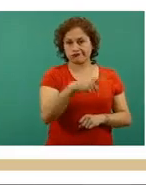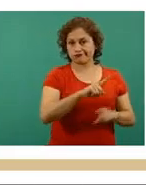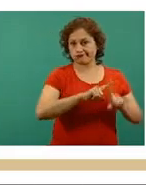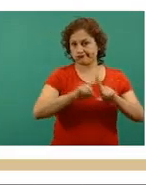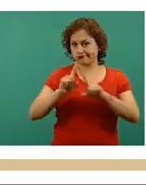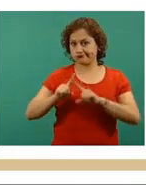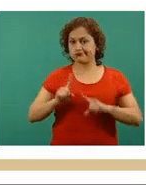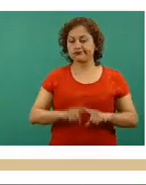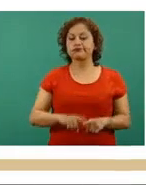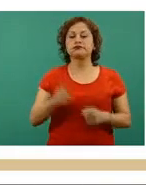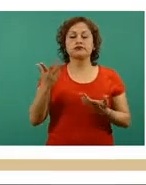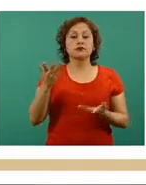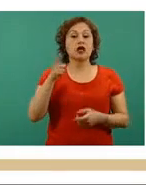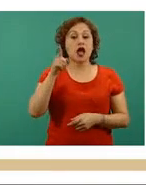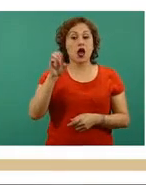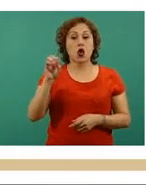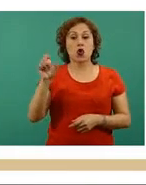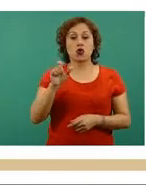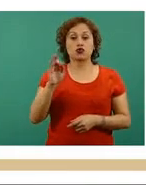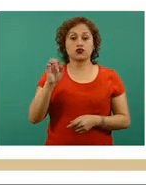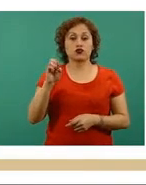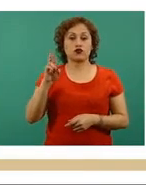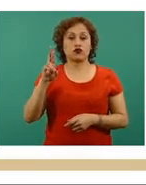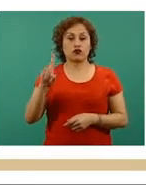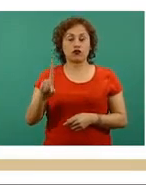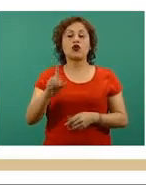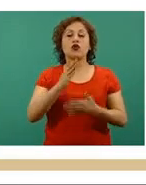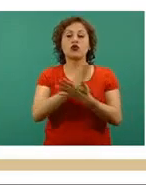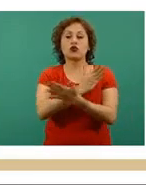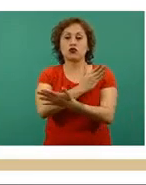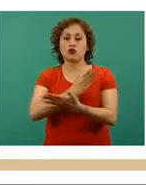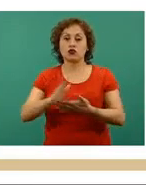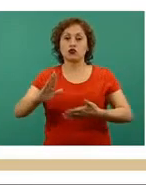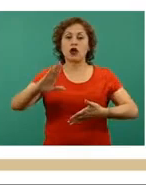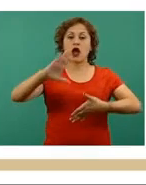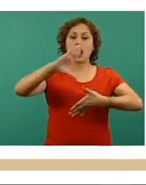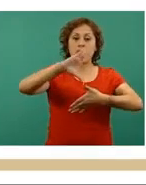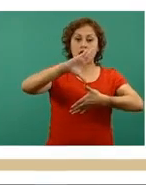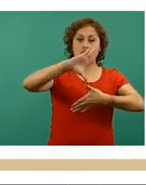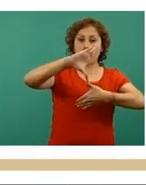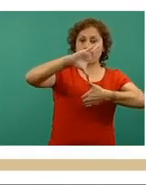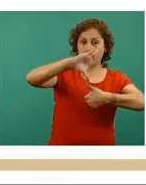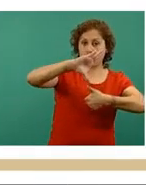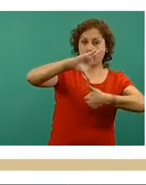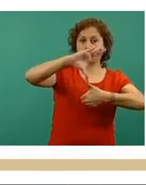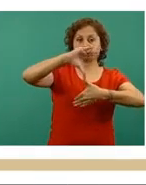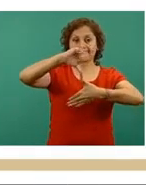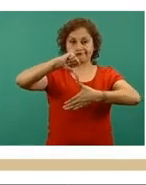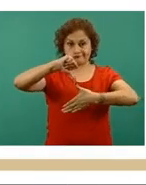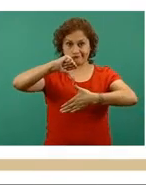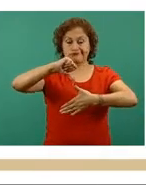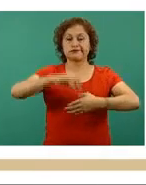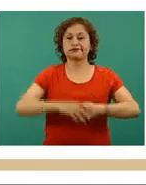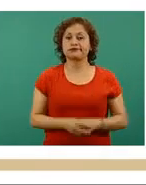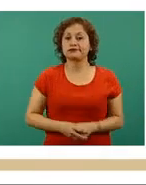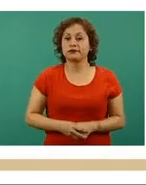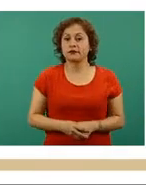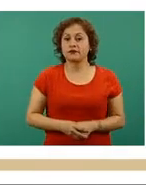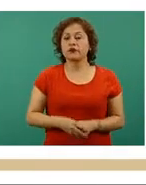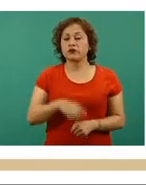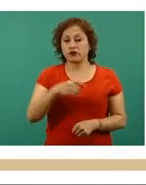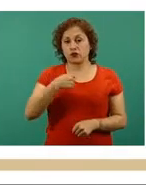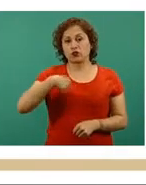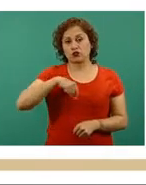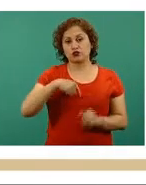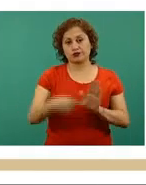los continentes en particular, y también divide a América como América del Sur y América del Norte. Entonces quisimos presentarla